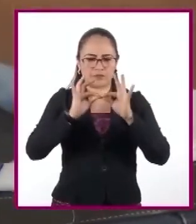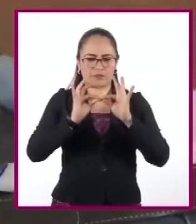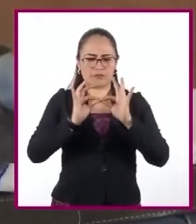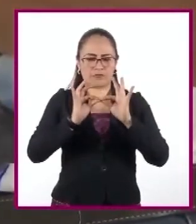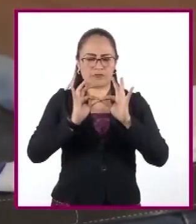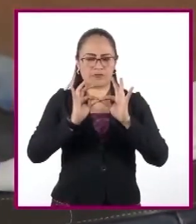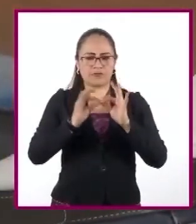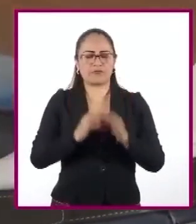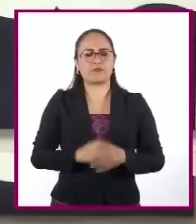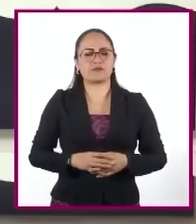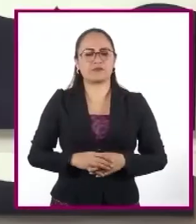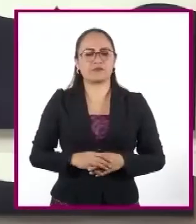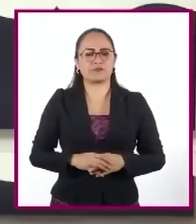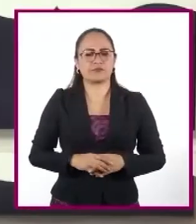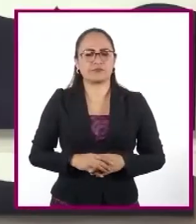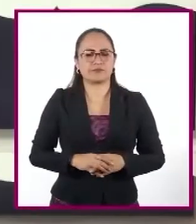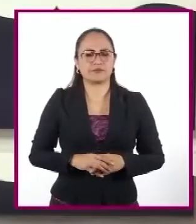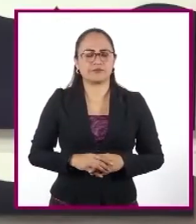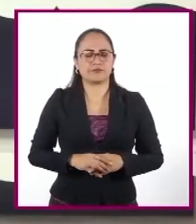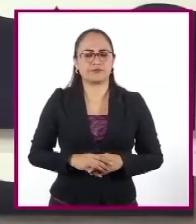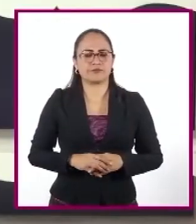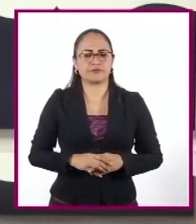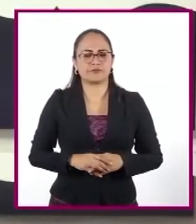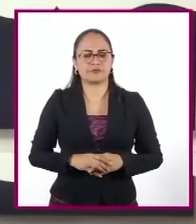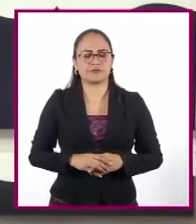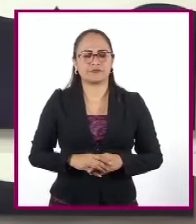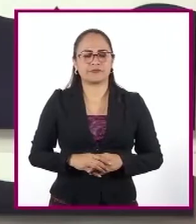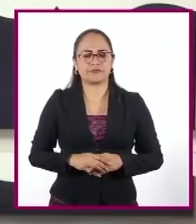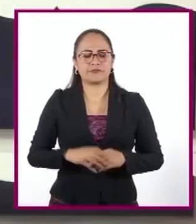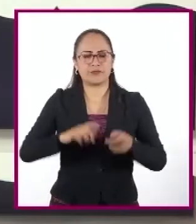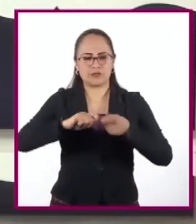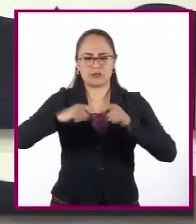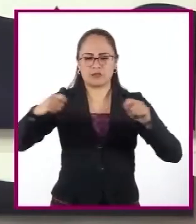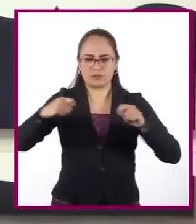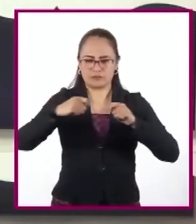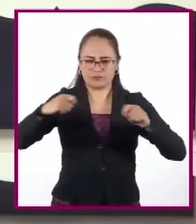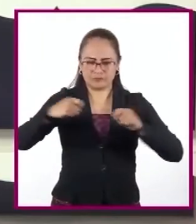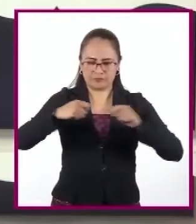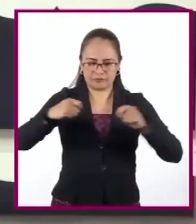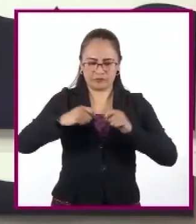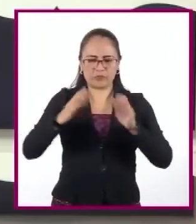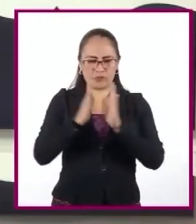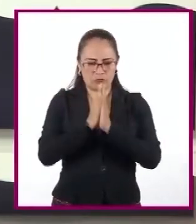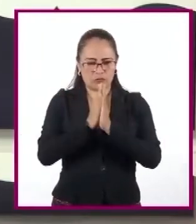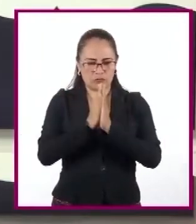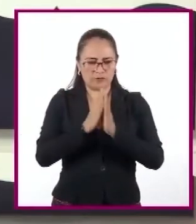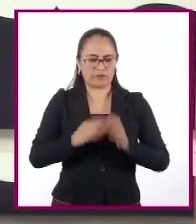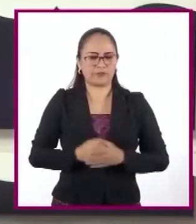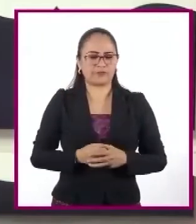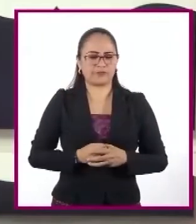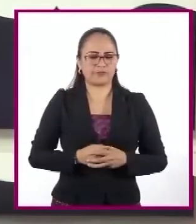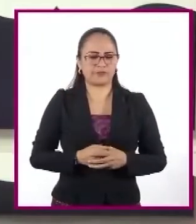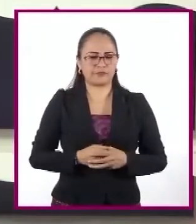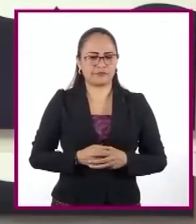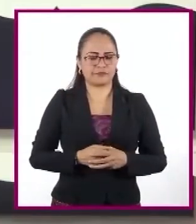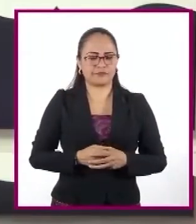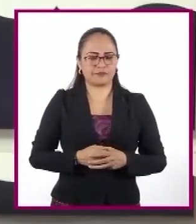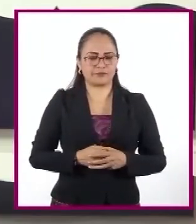la órbita. Ahora preparamos el elástico nuevamente, maestra. Claro que sí.